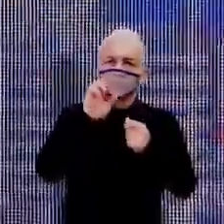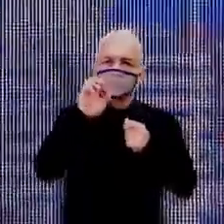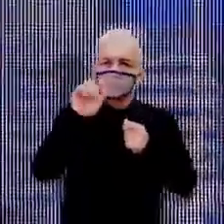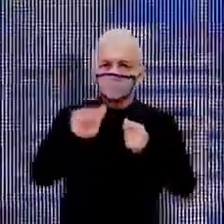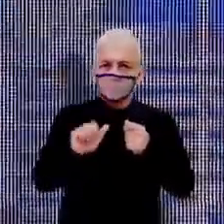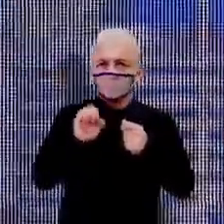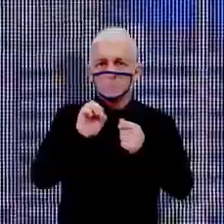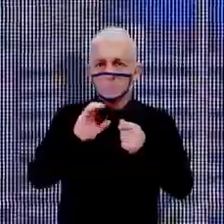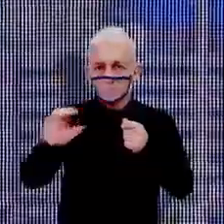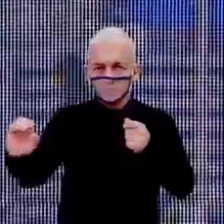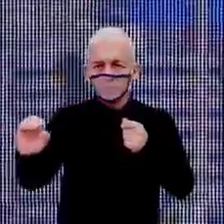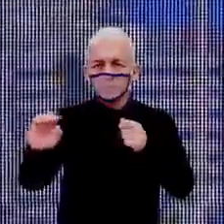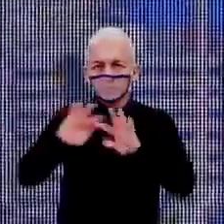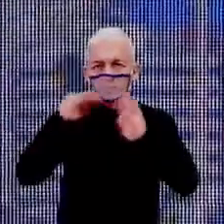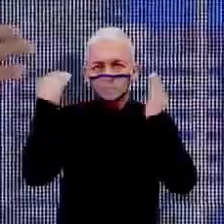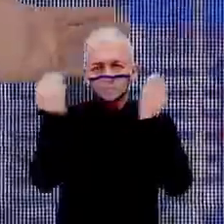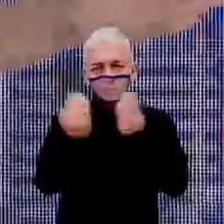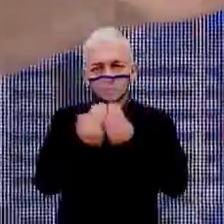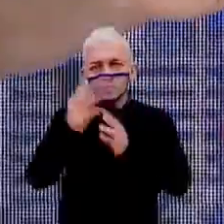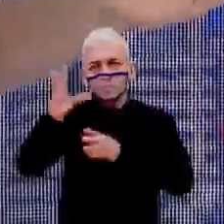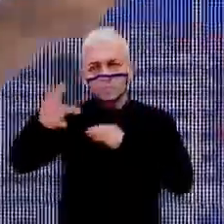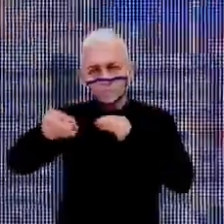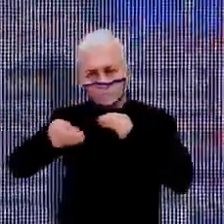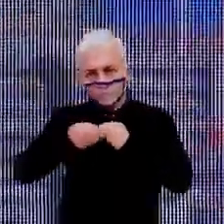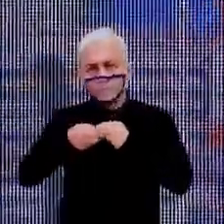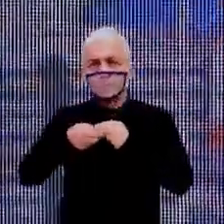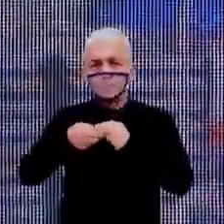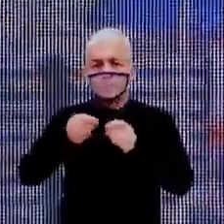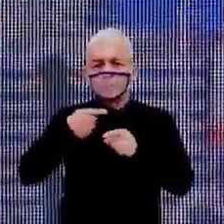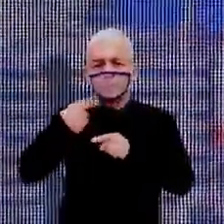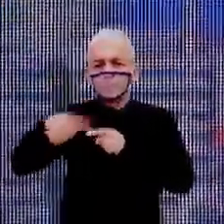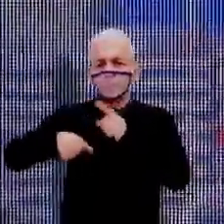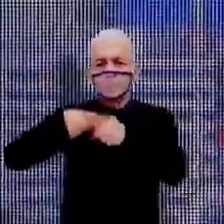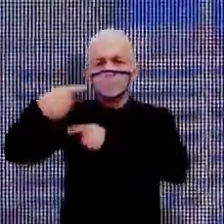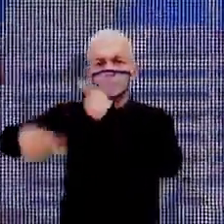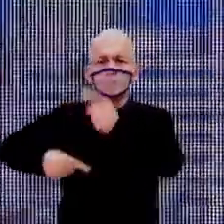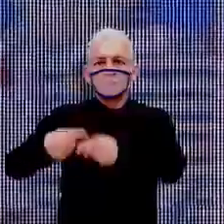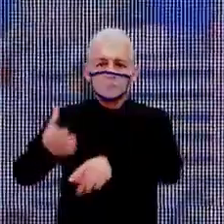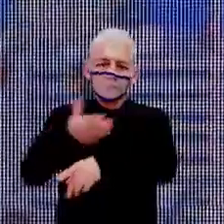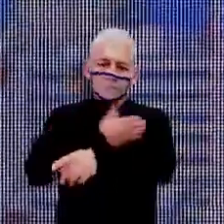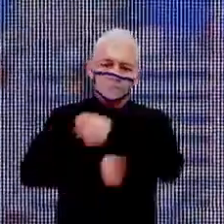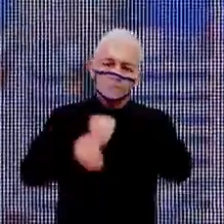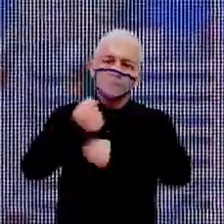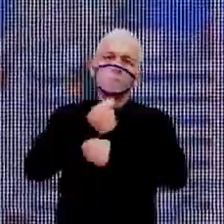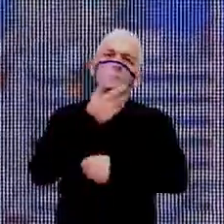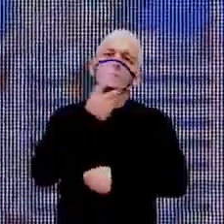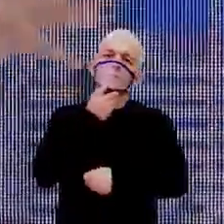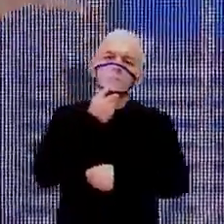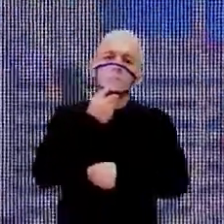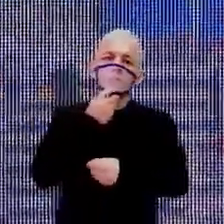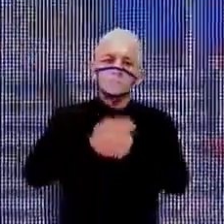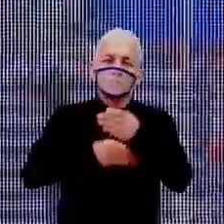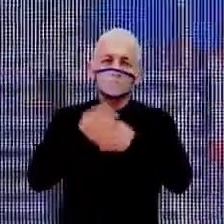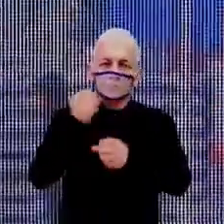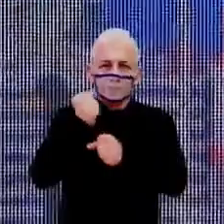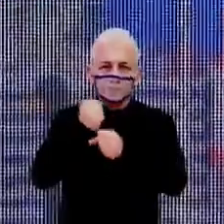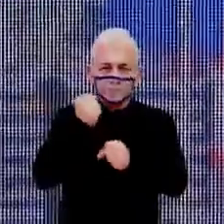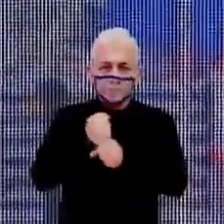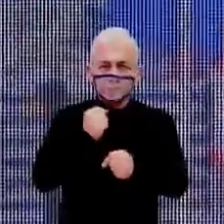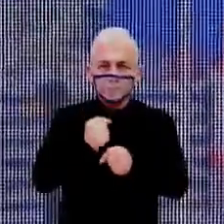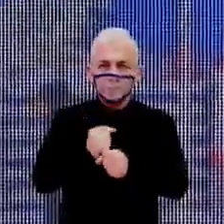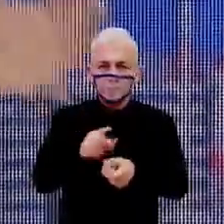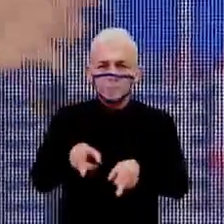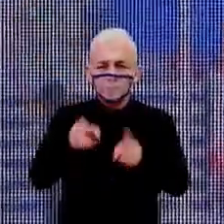en la localidad metropolitana, más lo que se vio en los últimos años en el gobierno anterior de Alejandro Char, cuando se hicieron